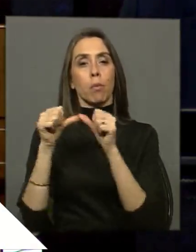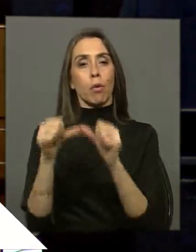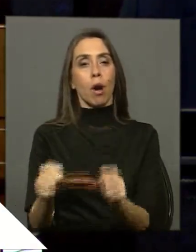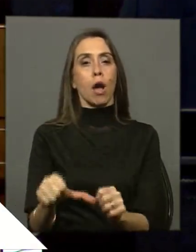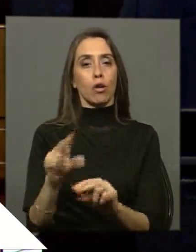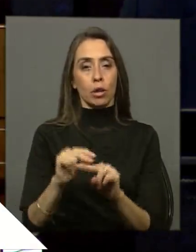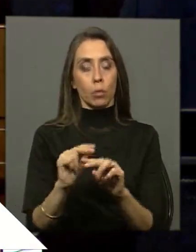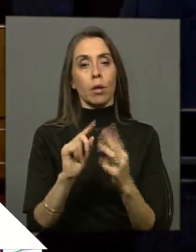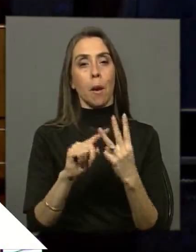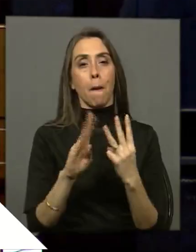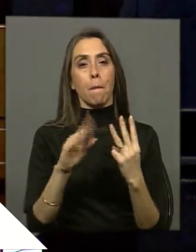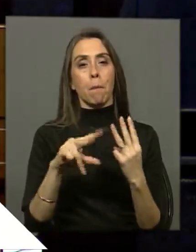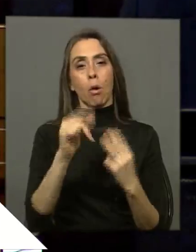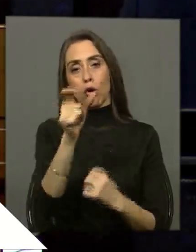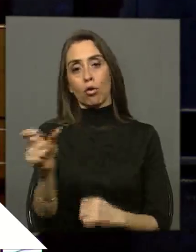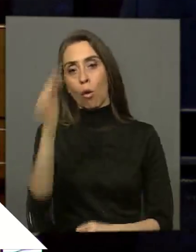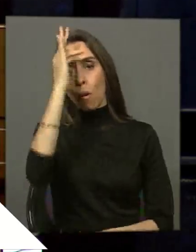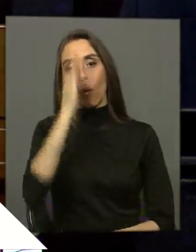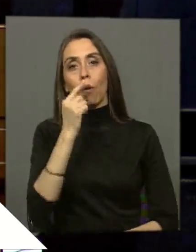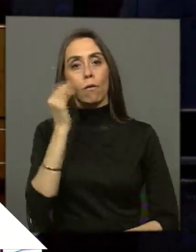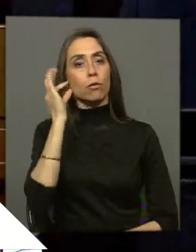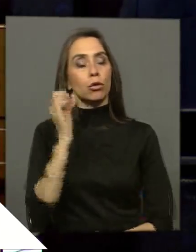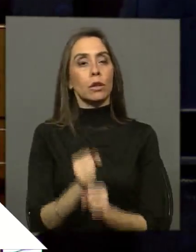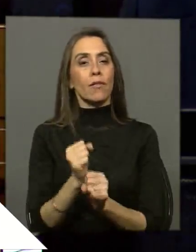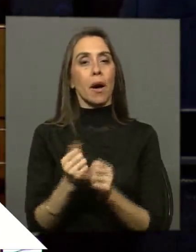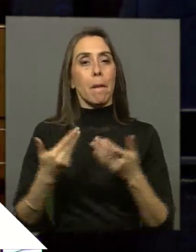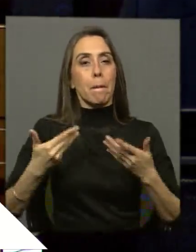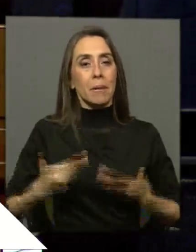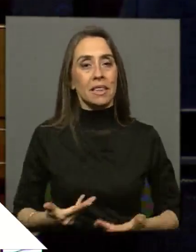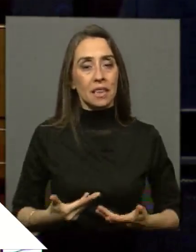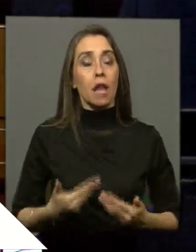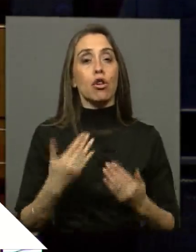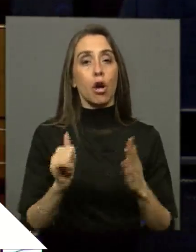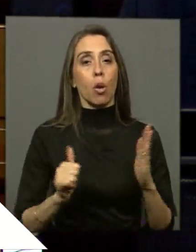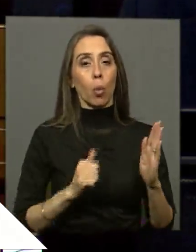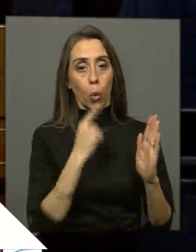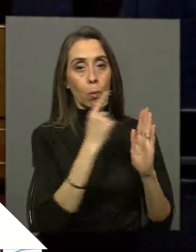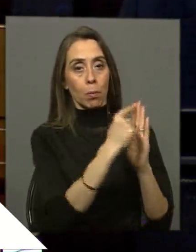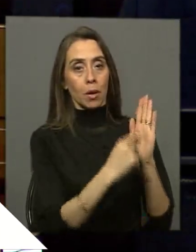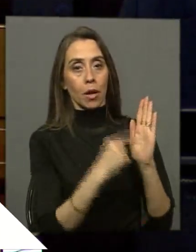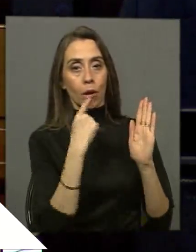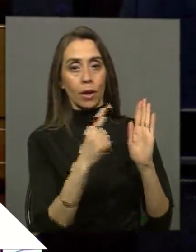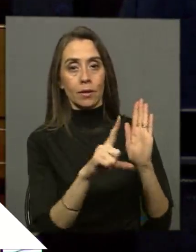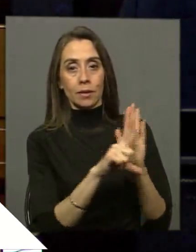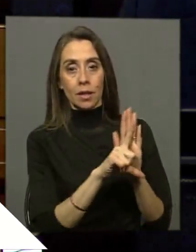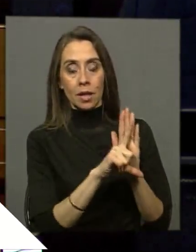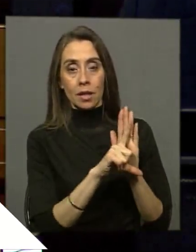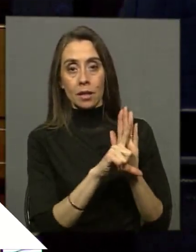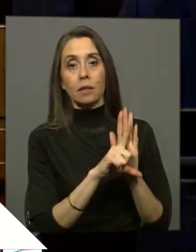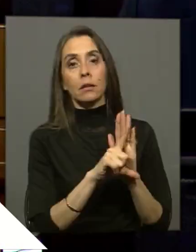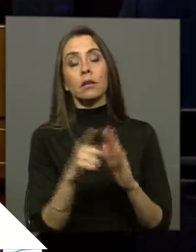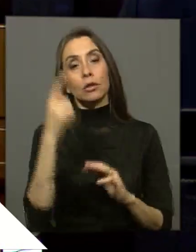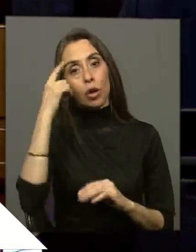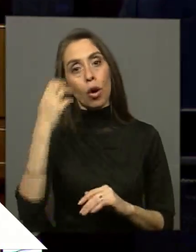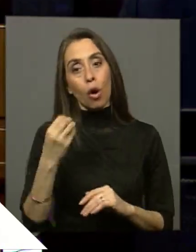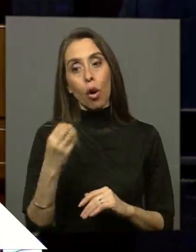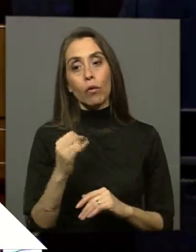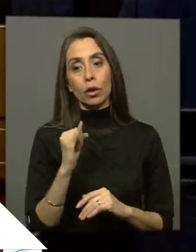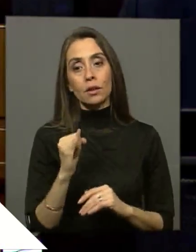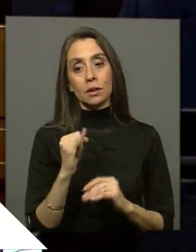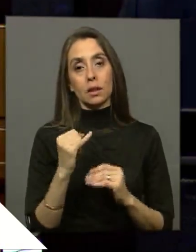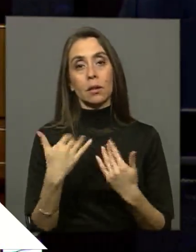trabajo pesado para los funcionarios y funcionarias, que cumpliendo los requisitos, obviamente que constituye un avance